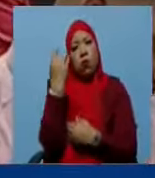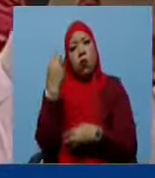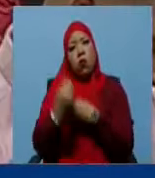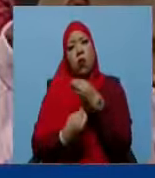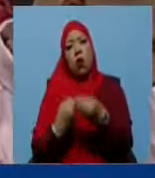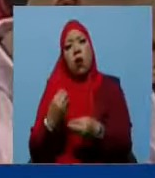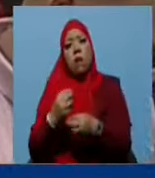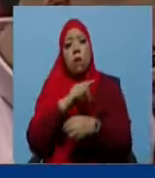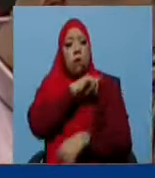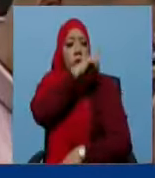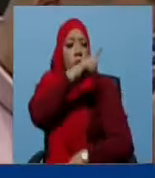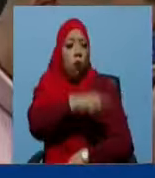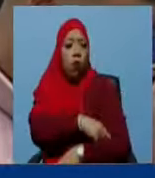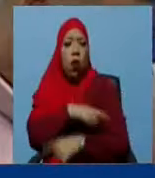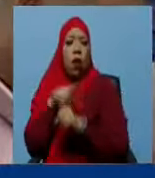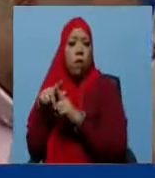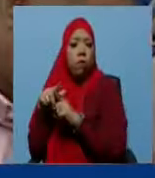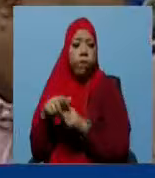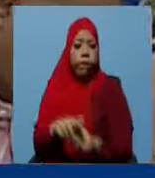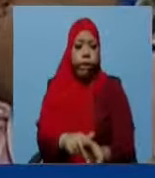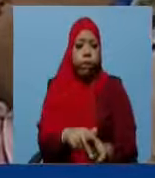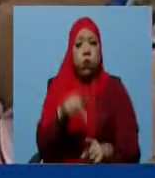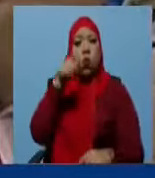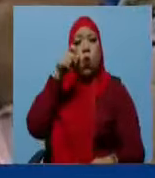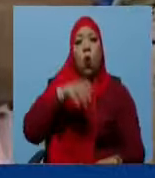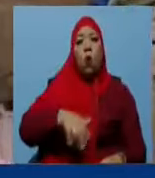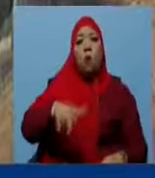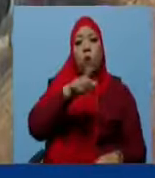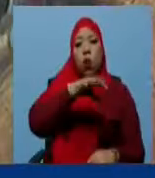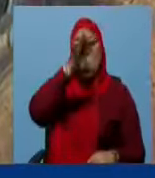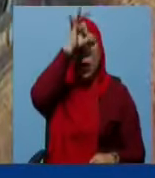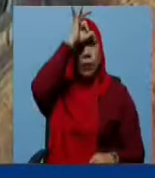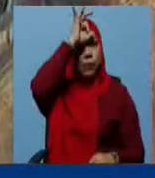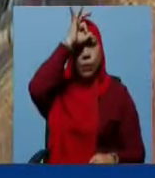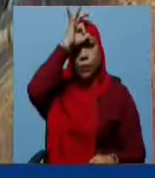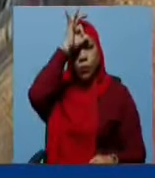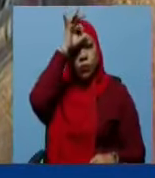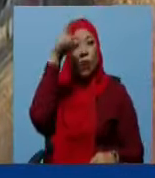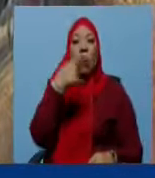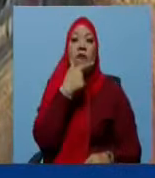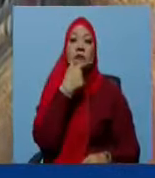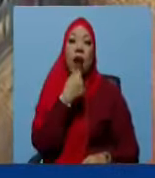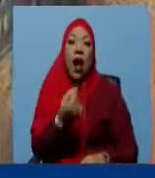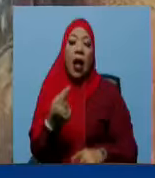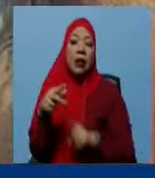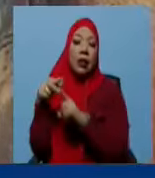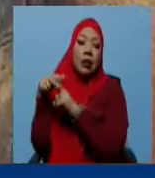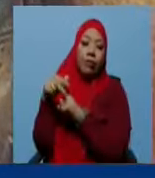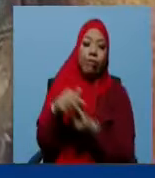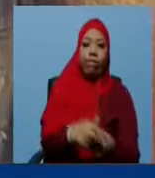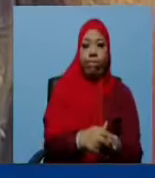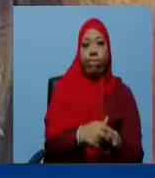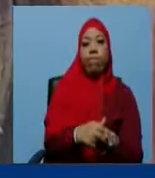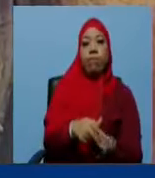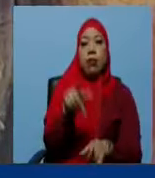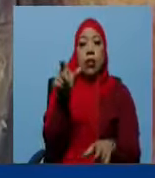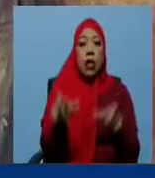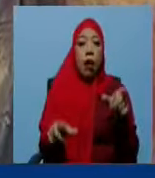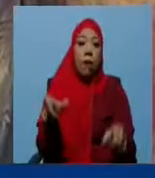la fuerza. Un pueblo ignorante es instrumento ciego de su